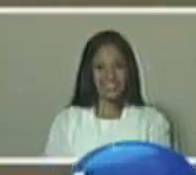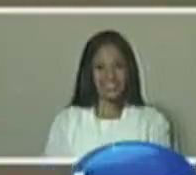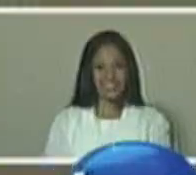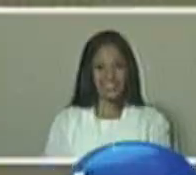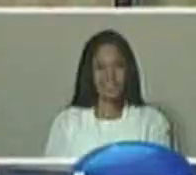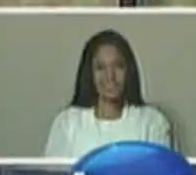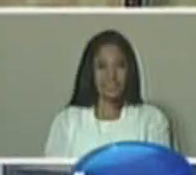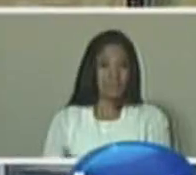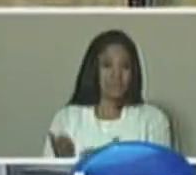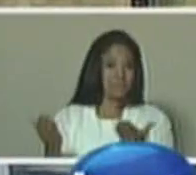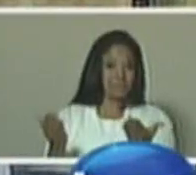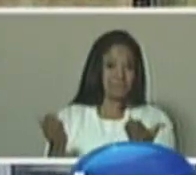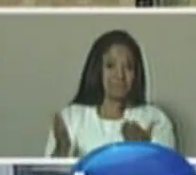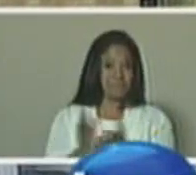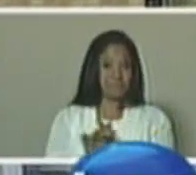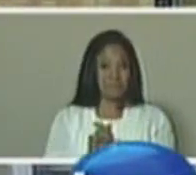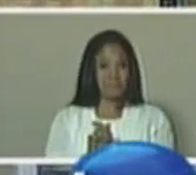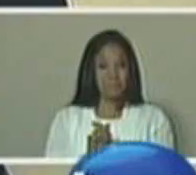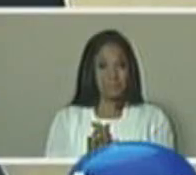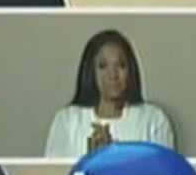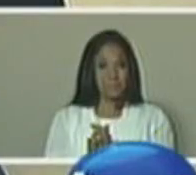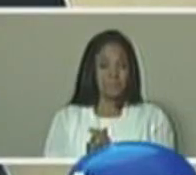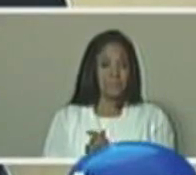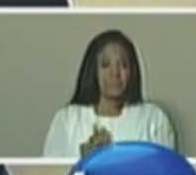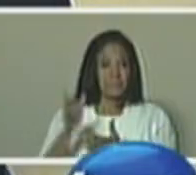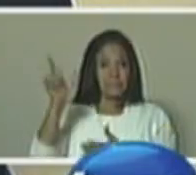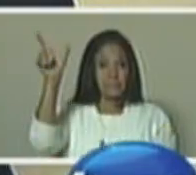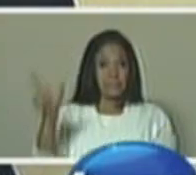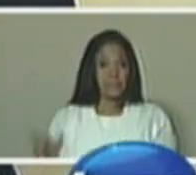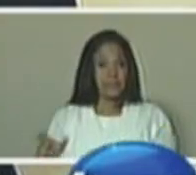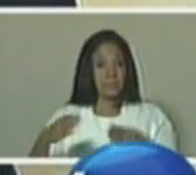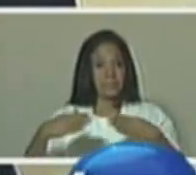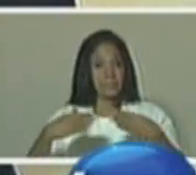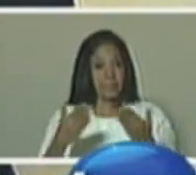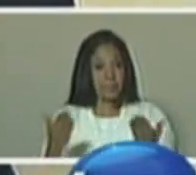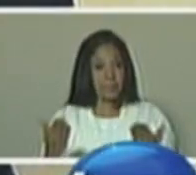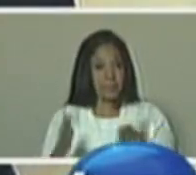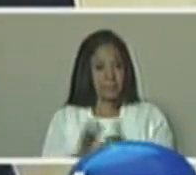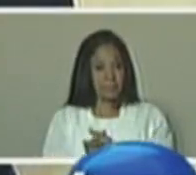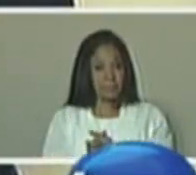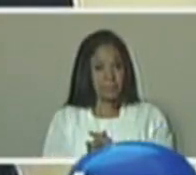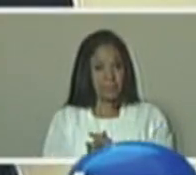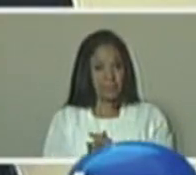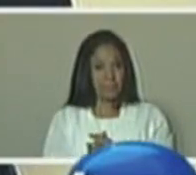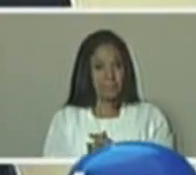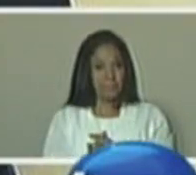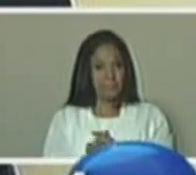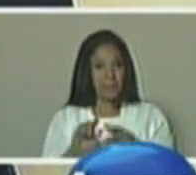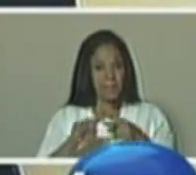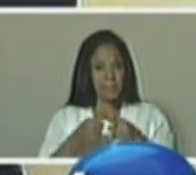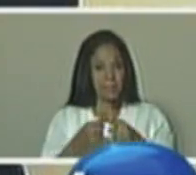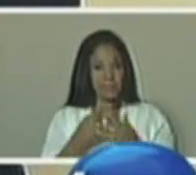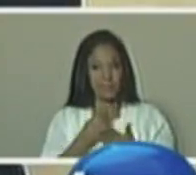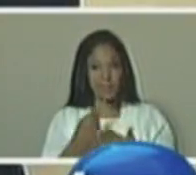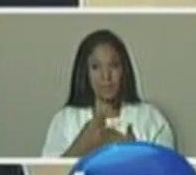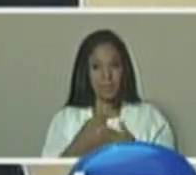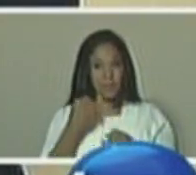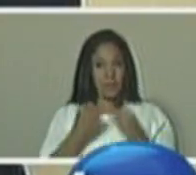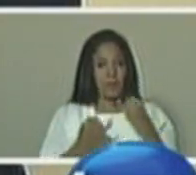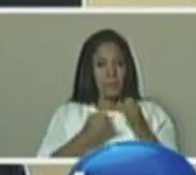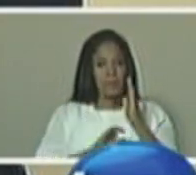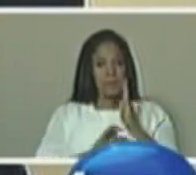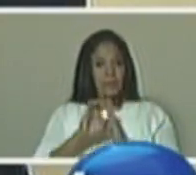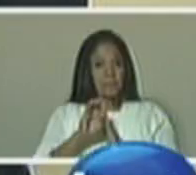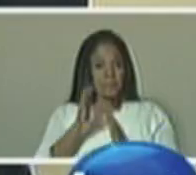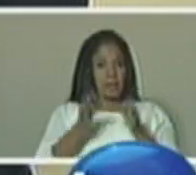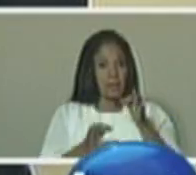Ha roto el hielo Irma de Panamá con esta improvisación, ronda final, ronda decisiva. Lo que el